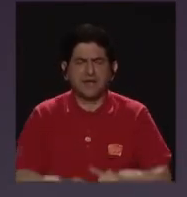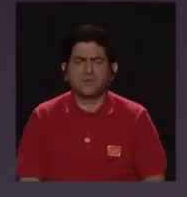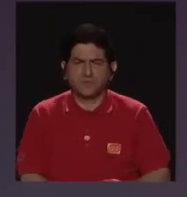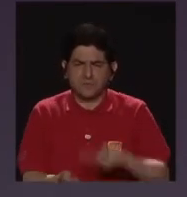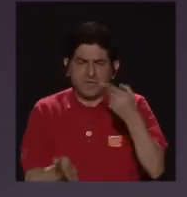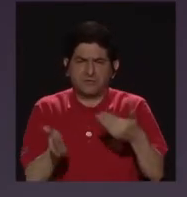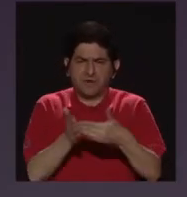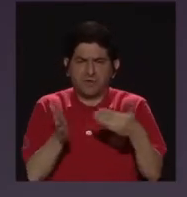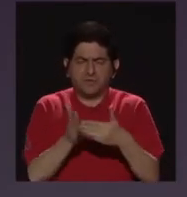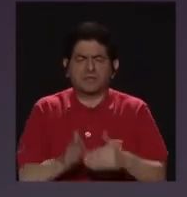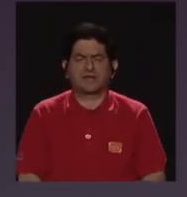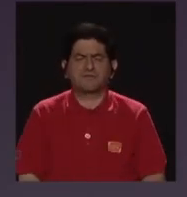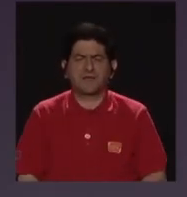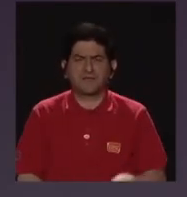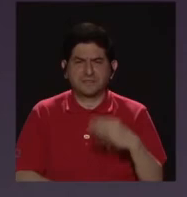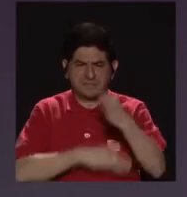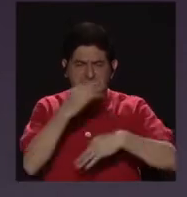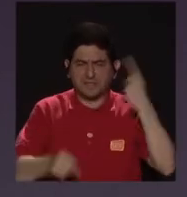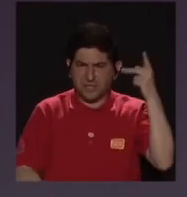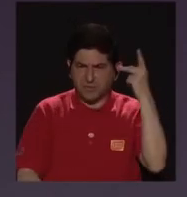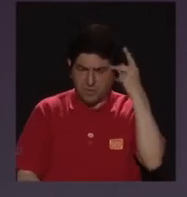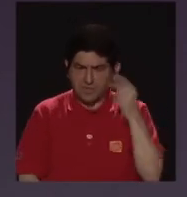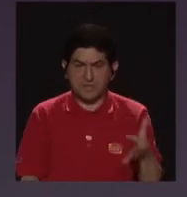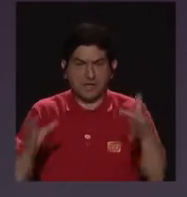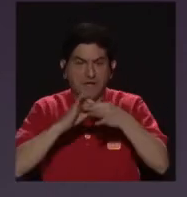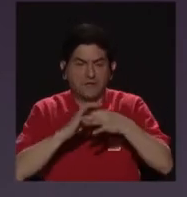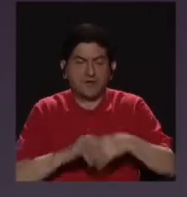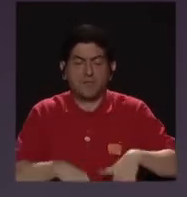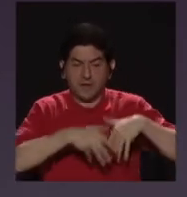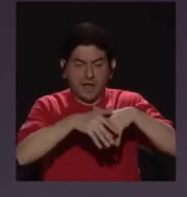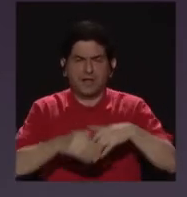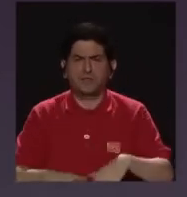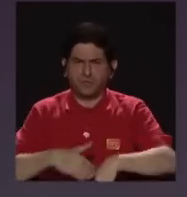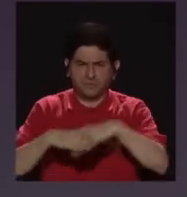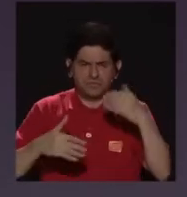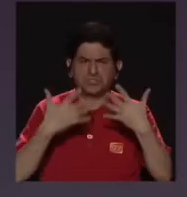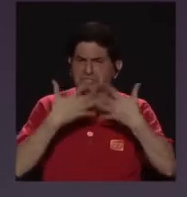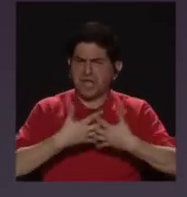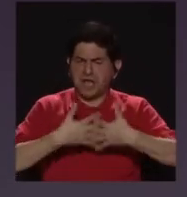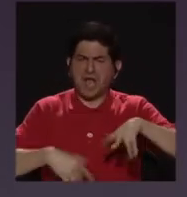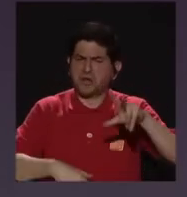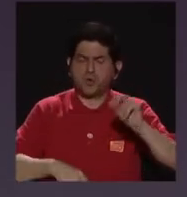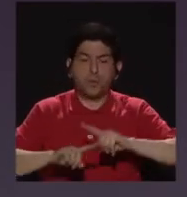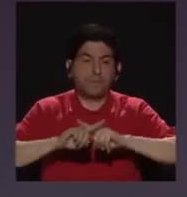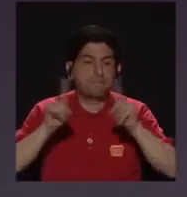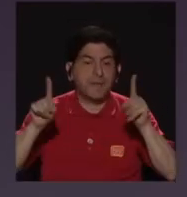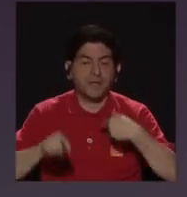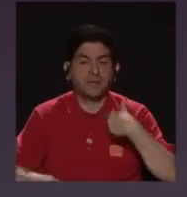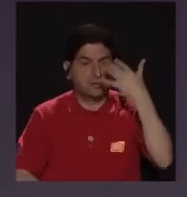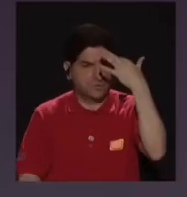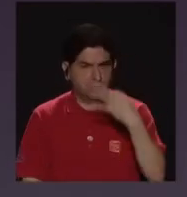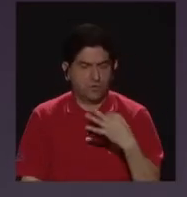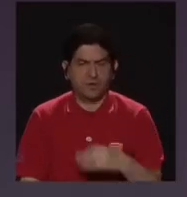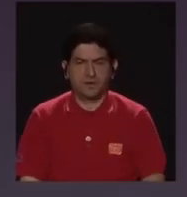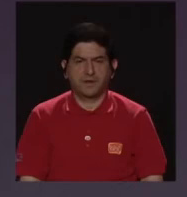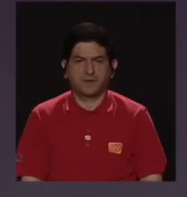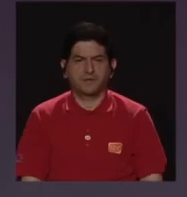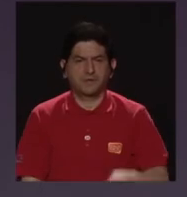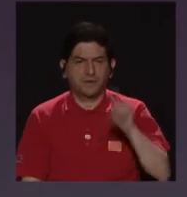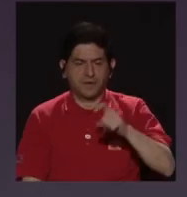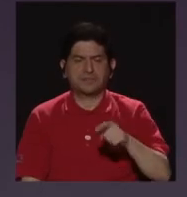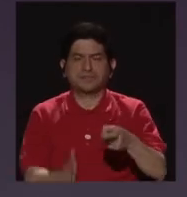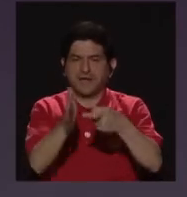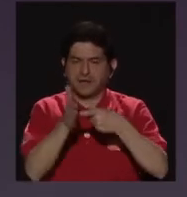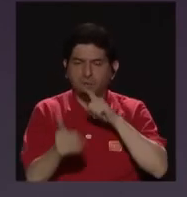el desfile no pienso que se deberían escribir a las empresas eso sí no pero me parece que debería ponerse ponerse